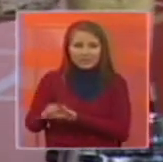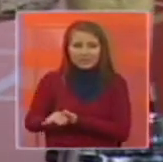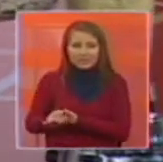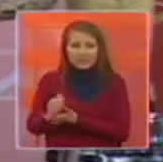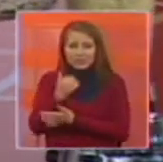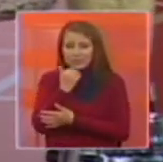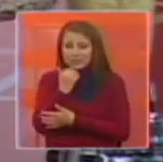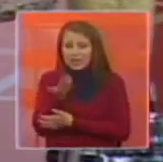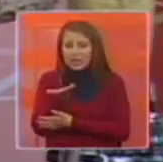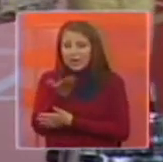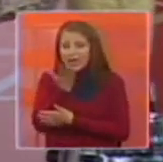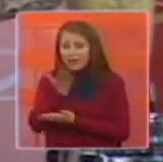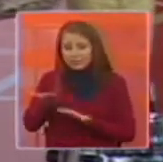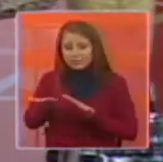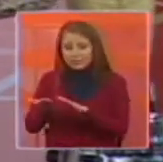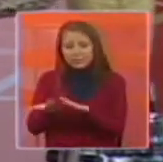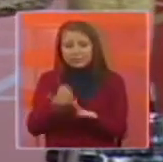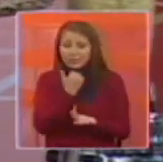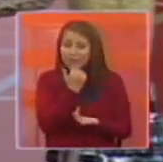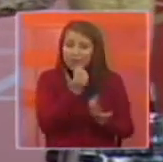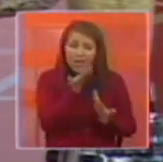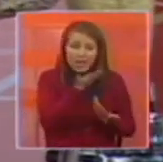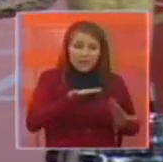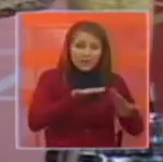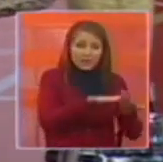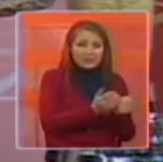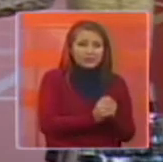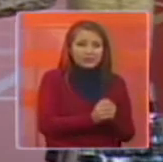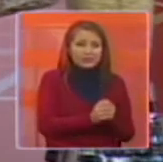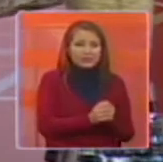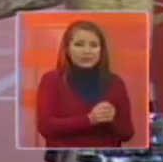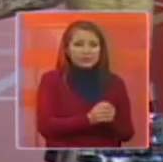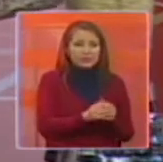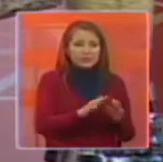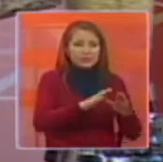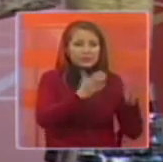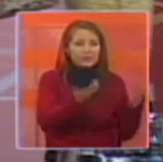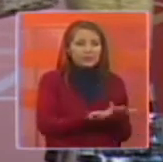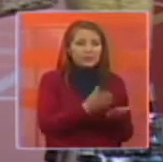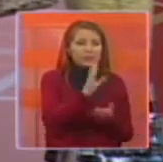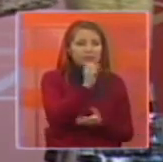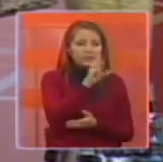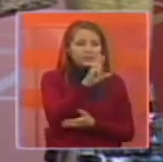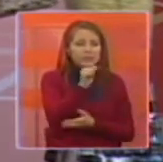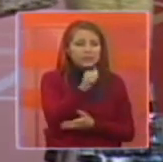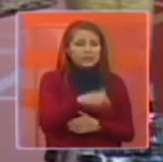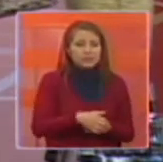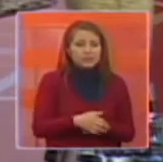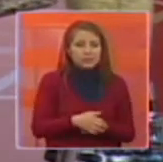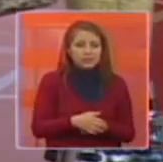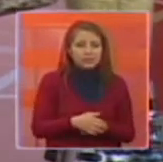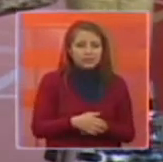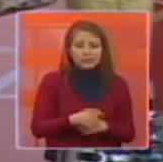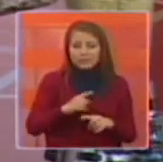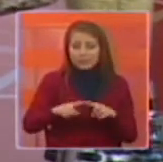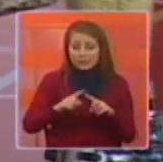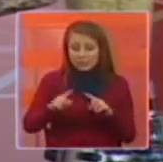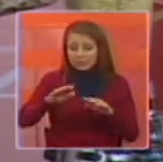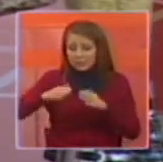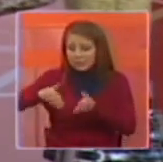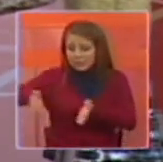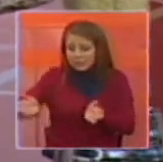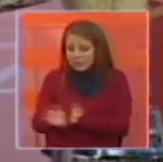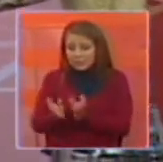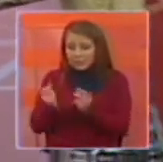horno tiene algo que ver, ¿eh? Mira, hágalo, Gardenia, fórrelo con papel cera y ya está. Sí, pero de ahí me quedó por los lados de